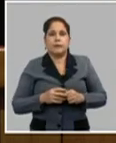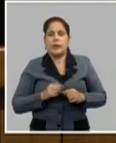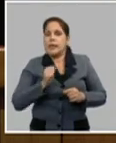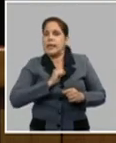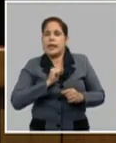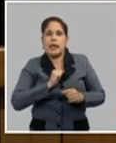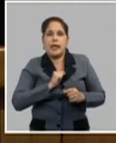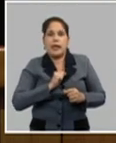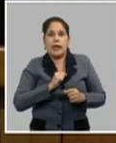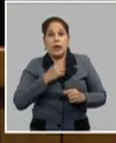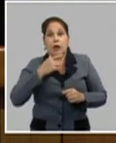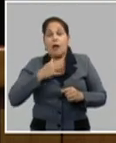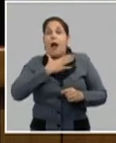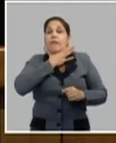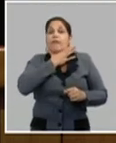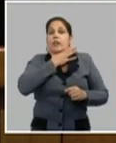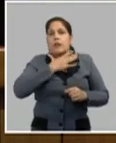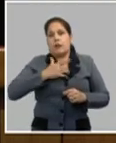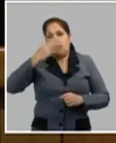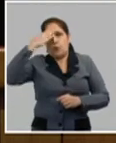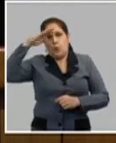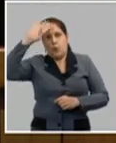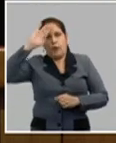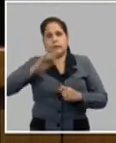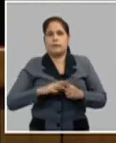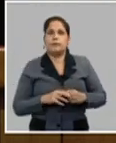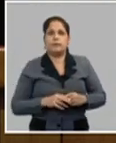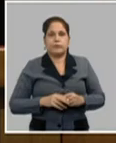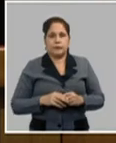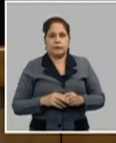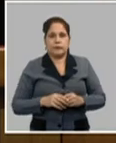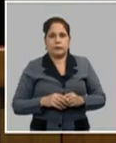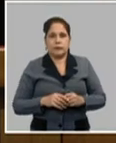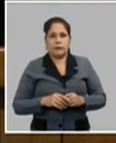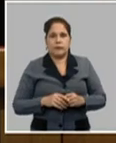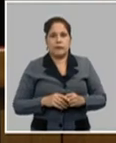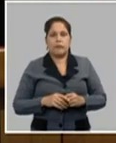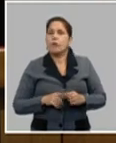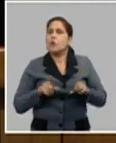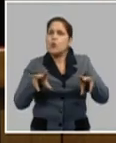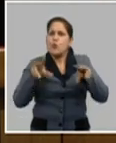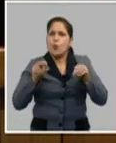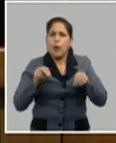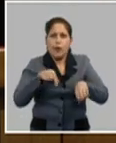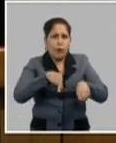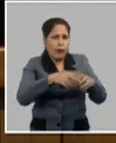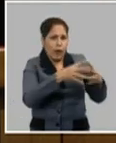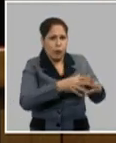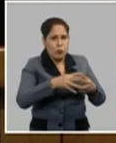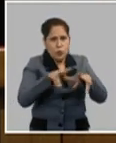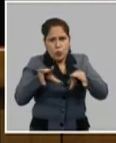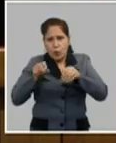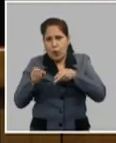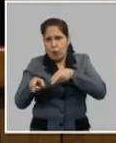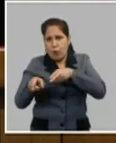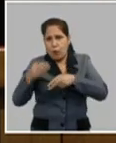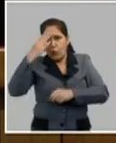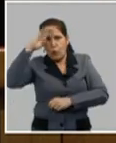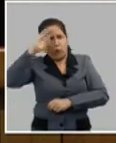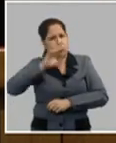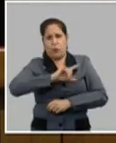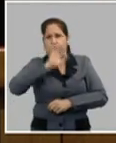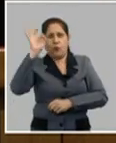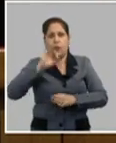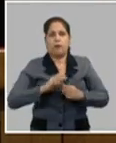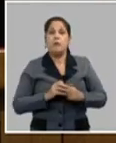la supervivencia de la nación cubana. No es un fenómeno nuevo. Ha acompañado a